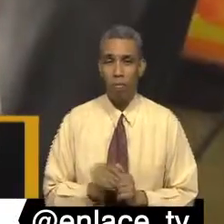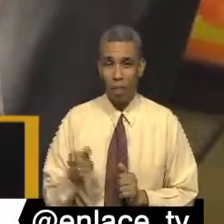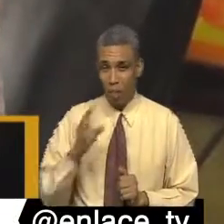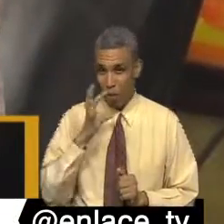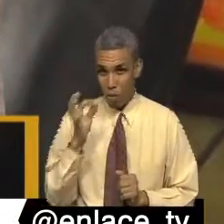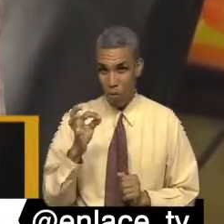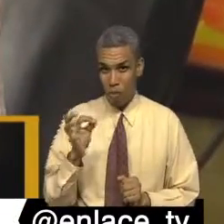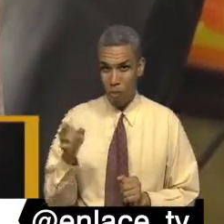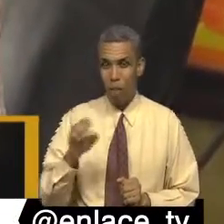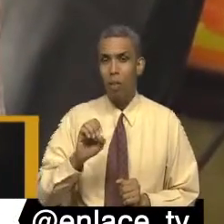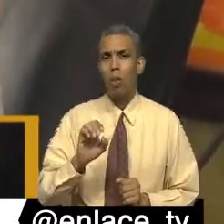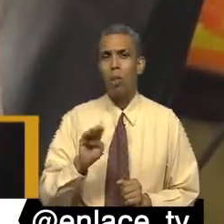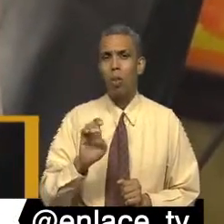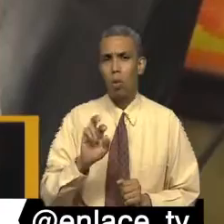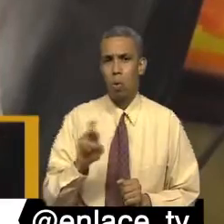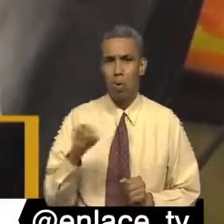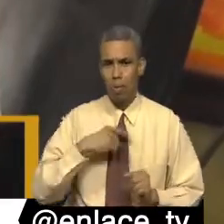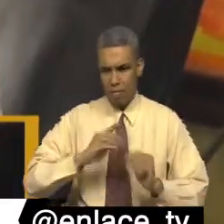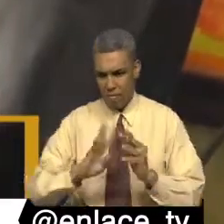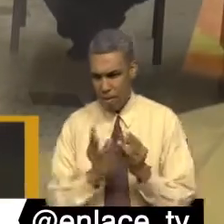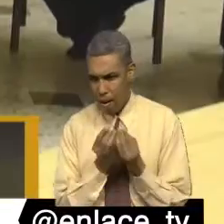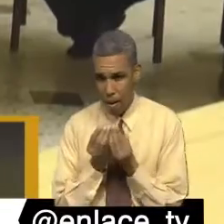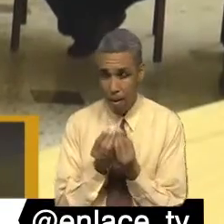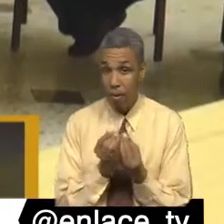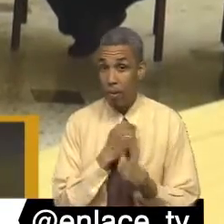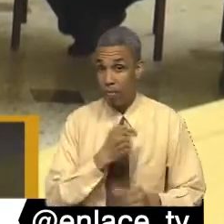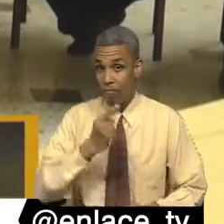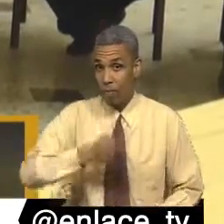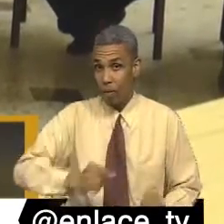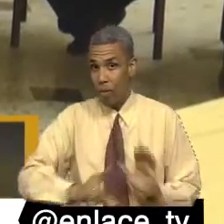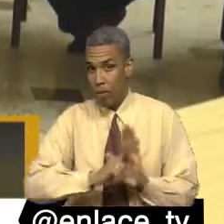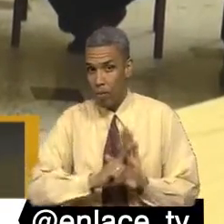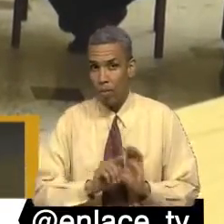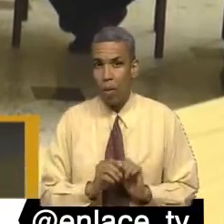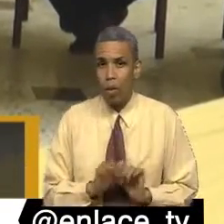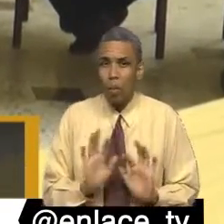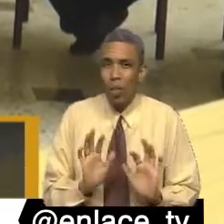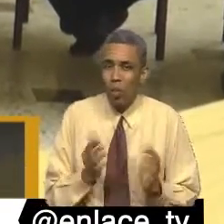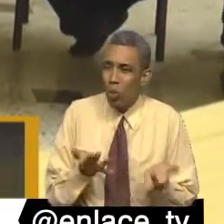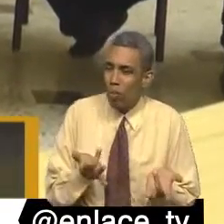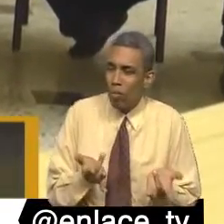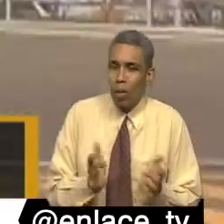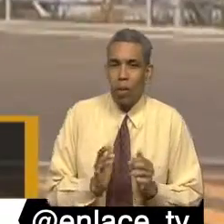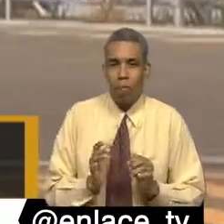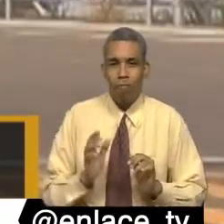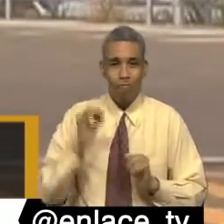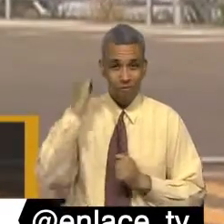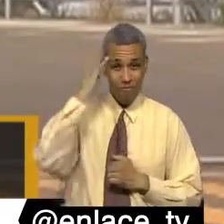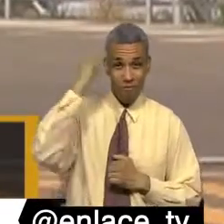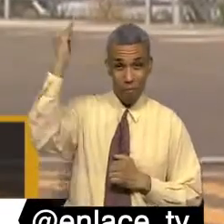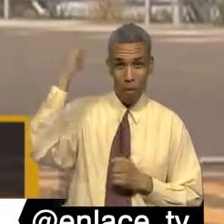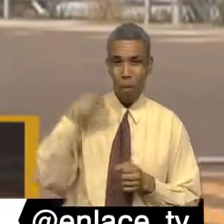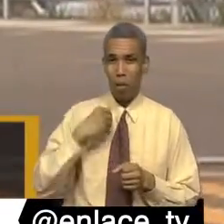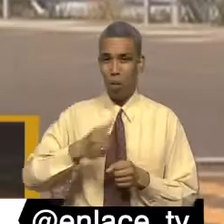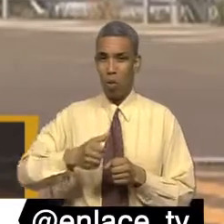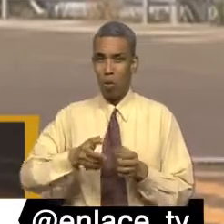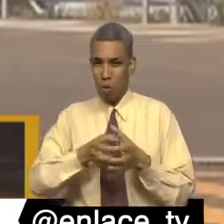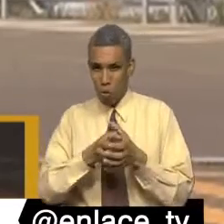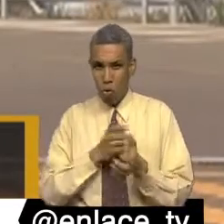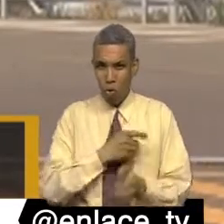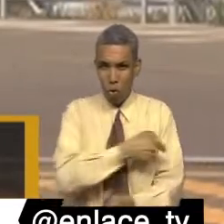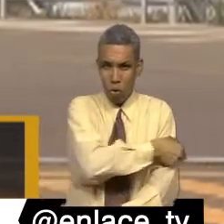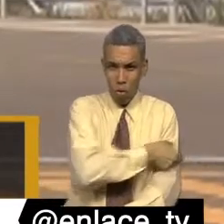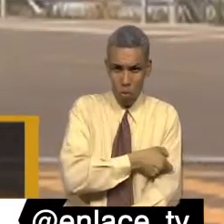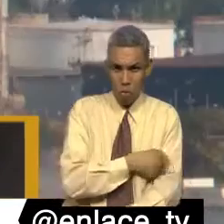que el Consejo está cumpliendo con lo que dice la ley, pero está a la espera de que salgan buenas propuestas e iniciativas del Comité Cívico